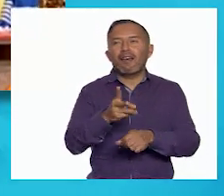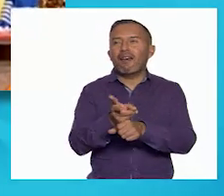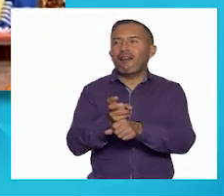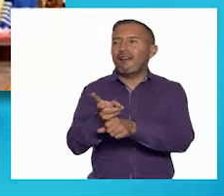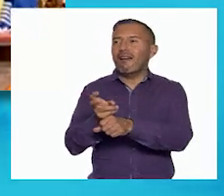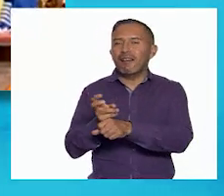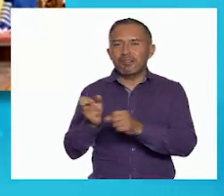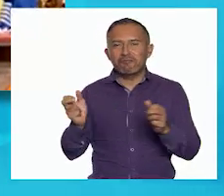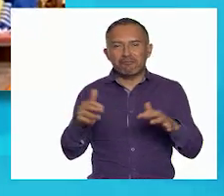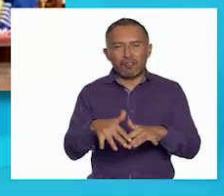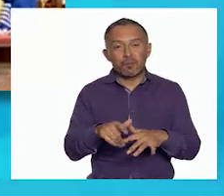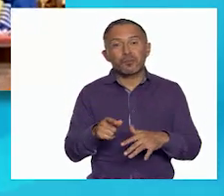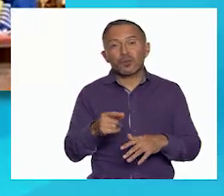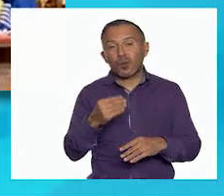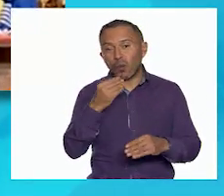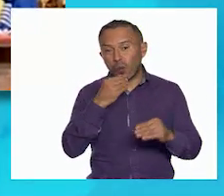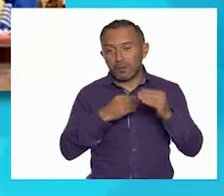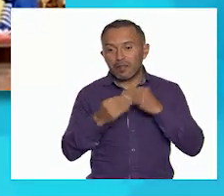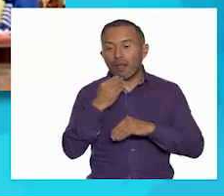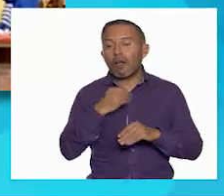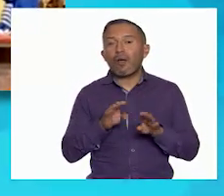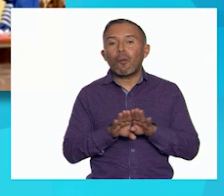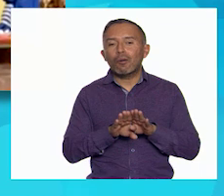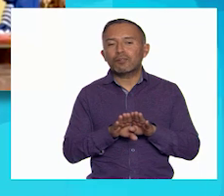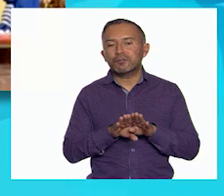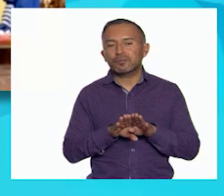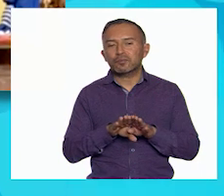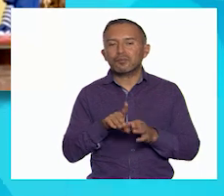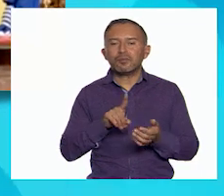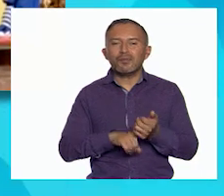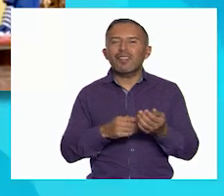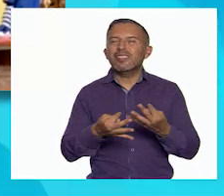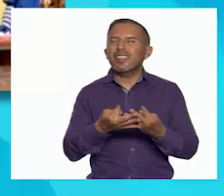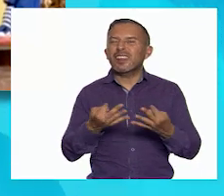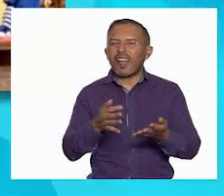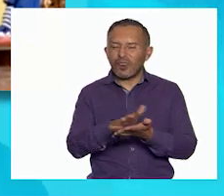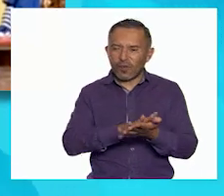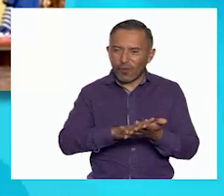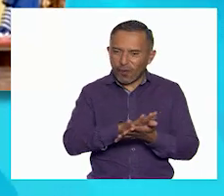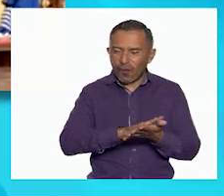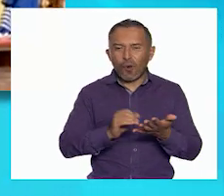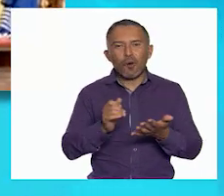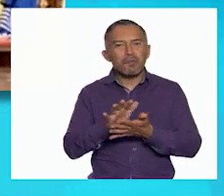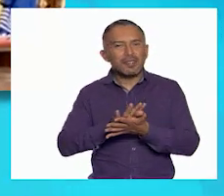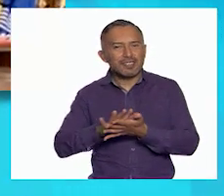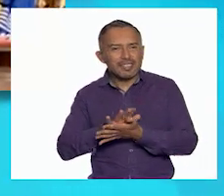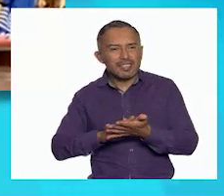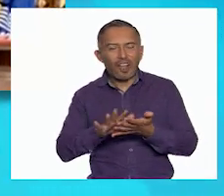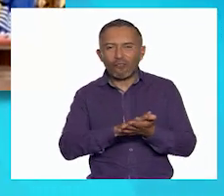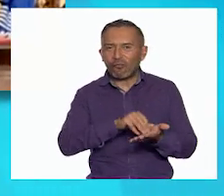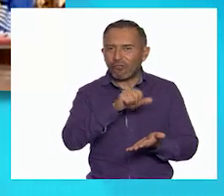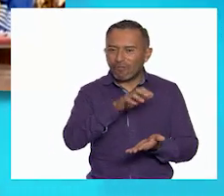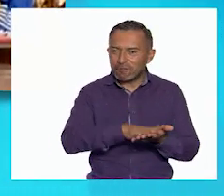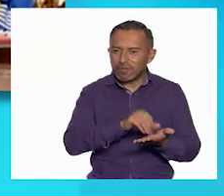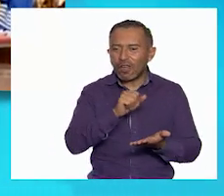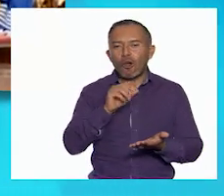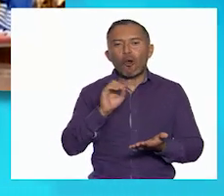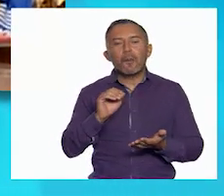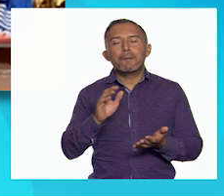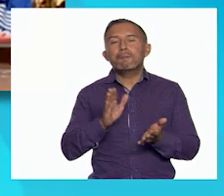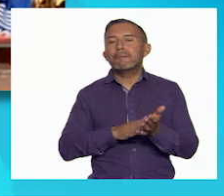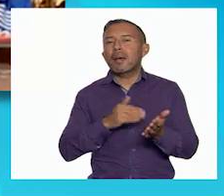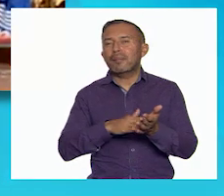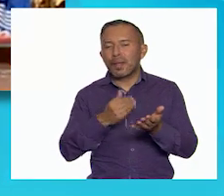comida pues realmente la elaborábamos con ya fuera lodo o plastilina o pedacitos de